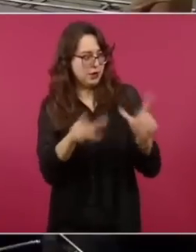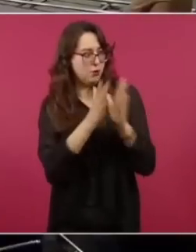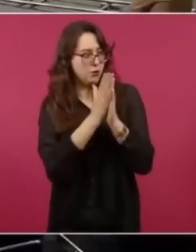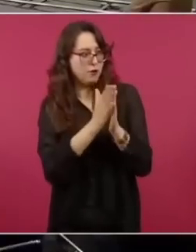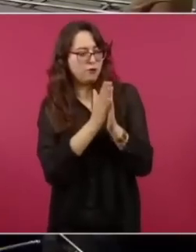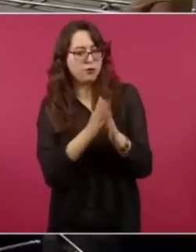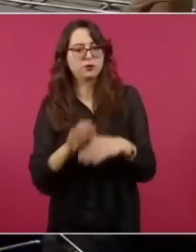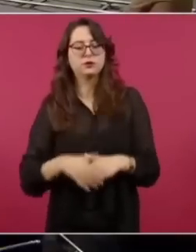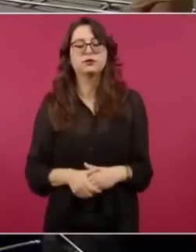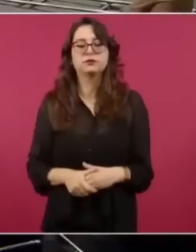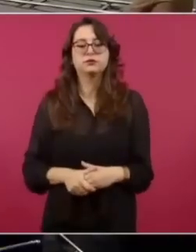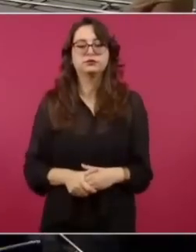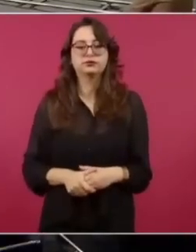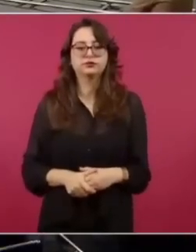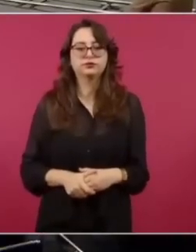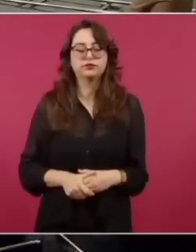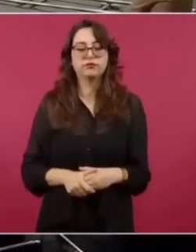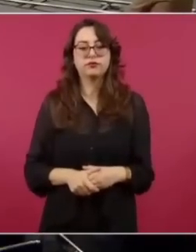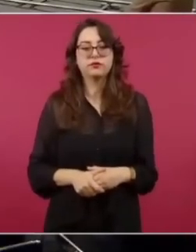por